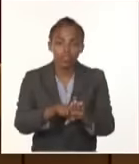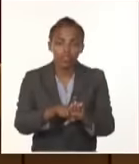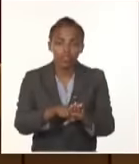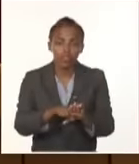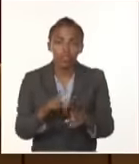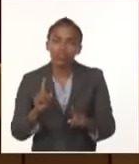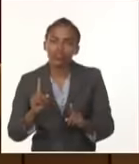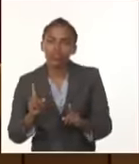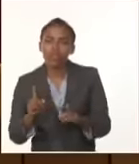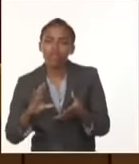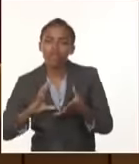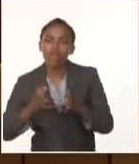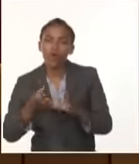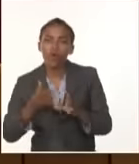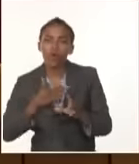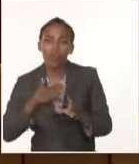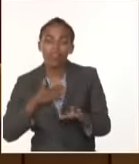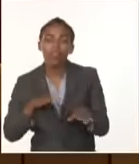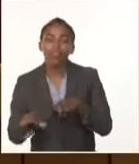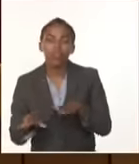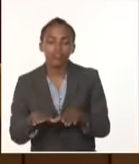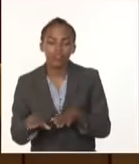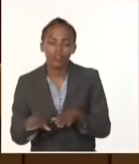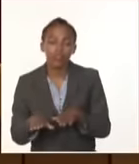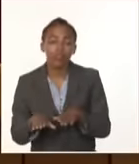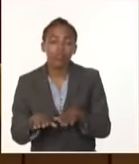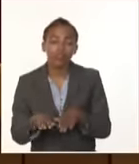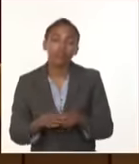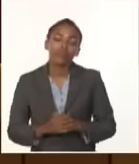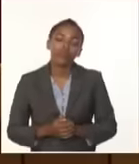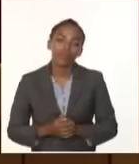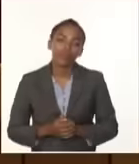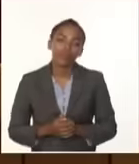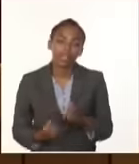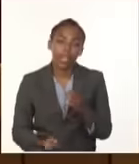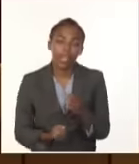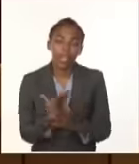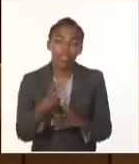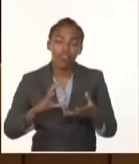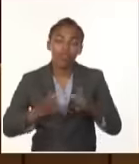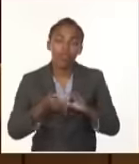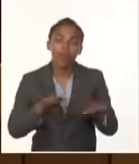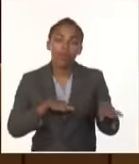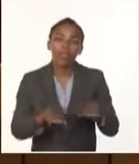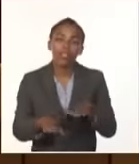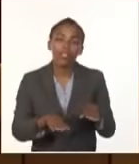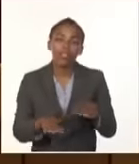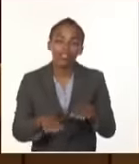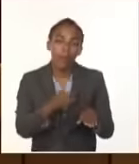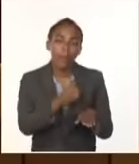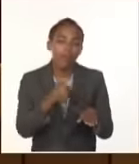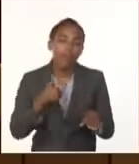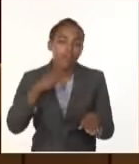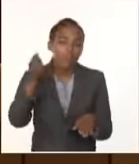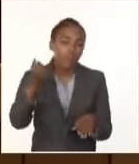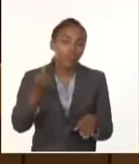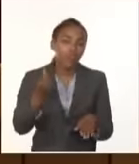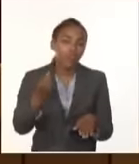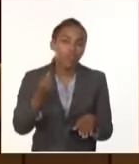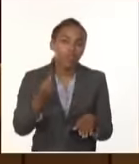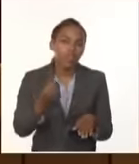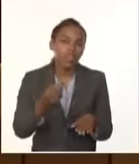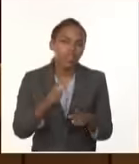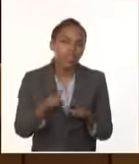de propiedad y gestión. La creación de las formas de gestión no estatal de la economía responde a una